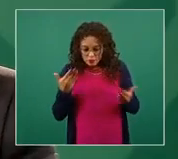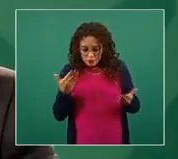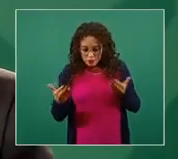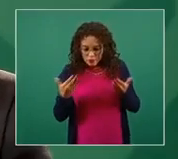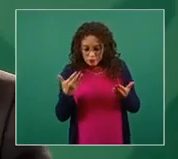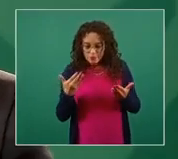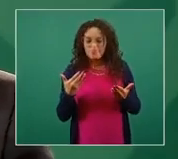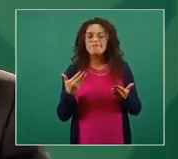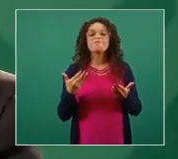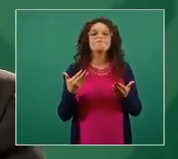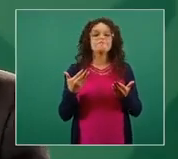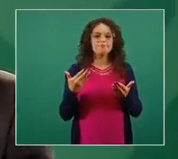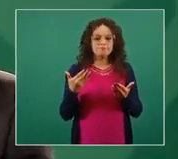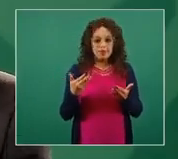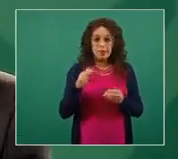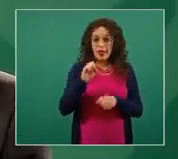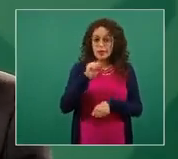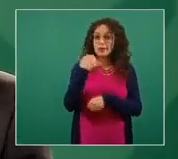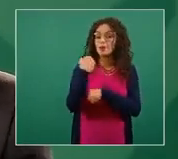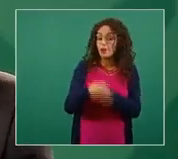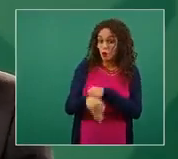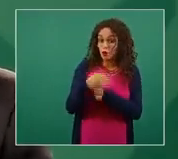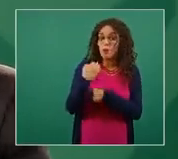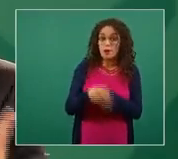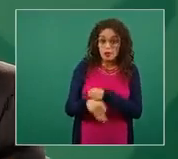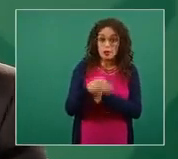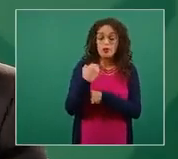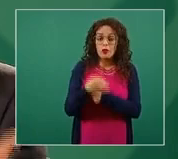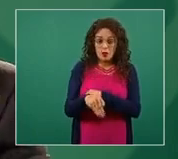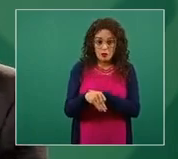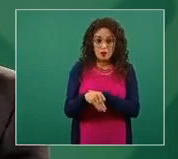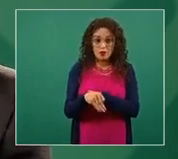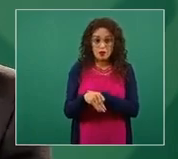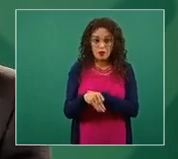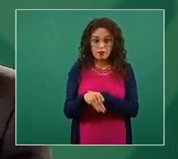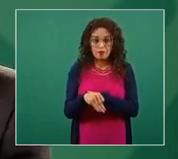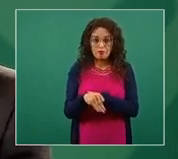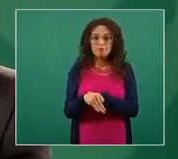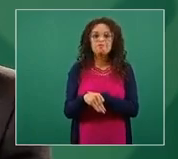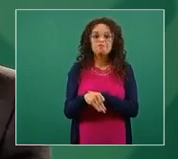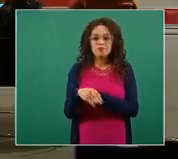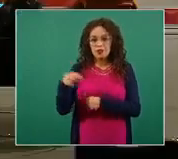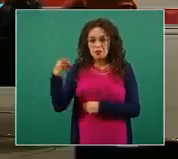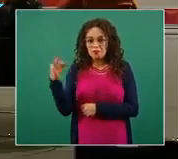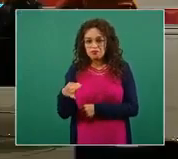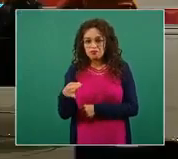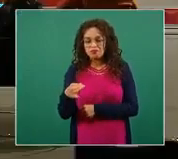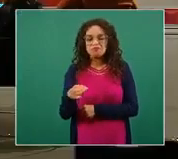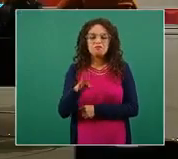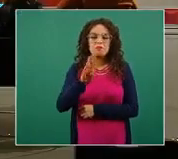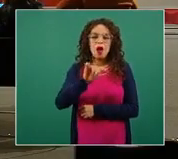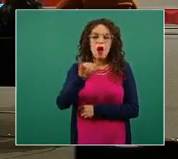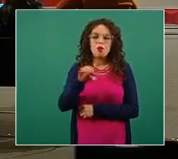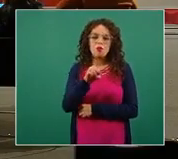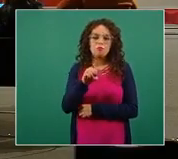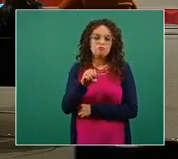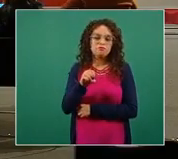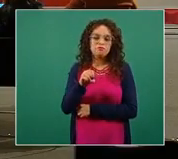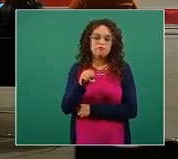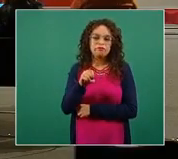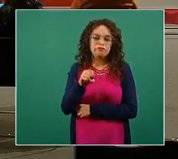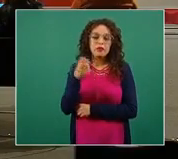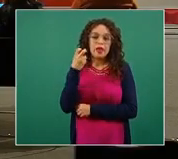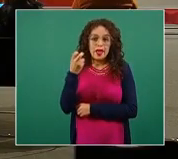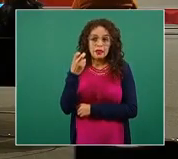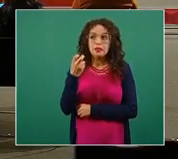que es temporal, que es provisional, de baja eficacia. Y eso llevó a esta inquietud de